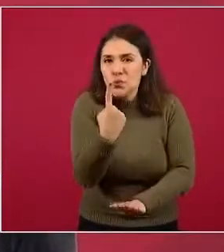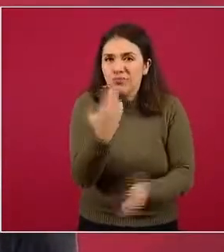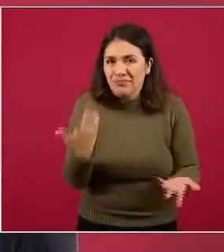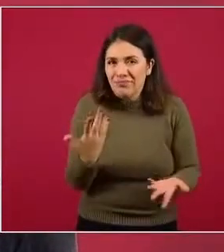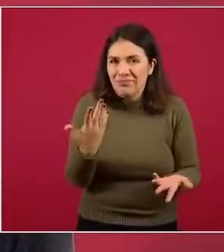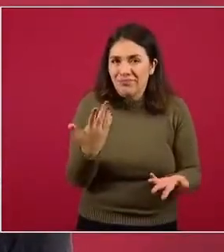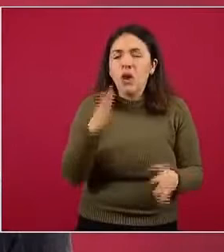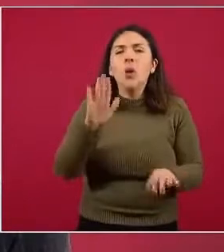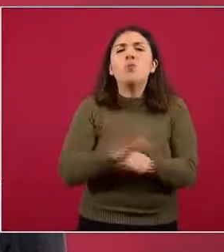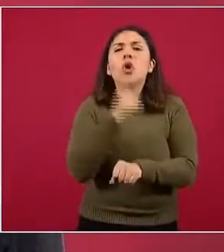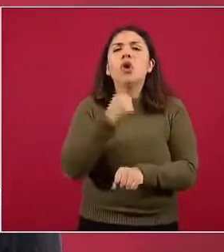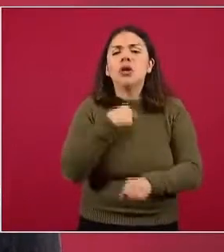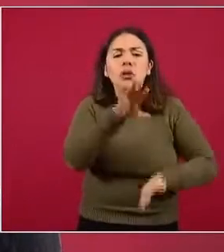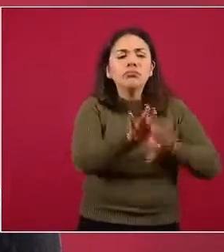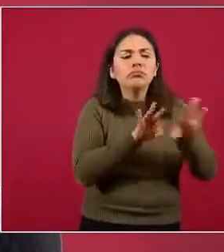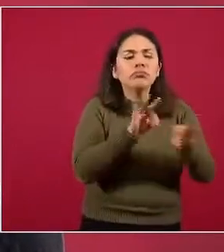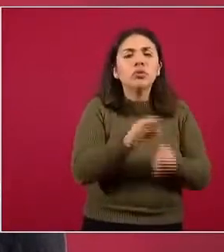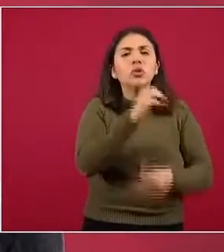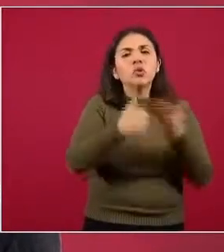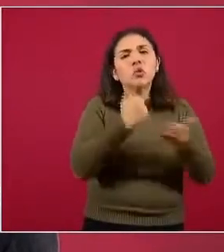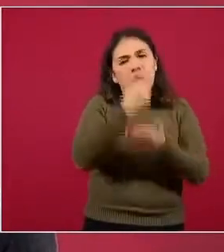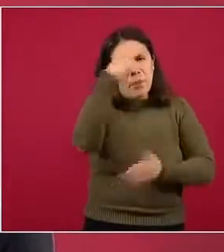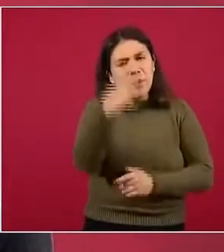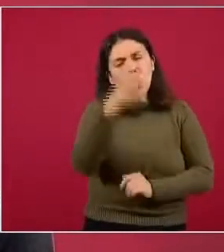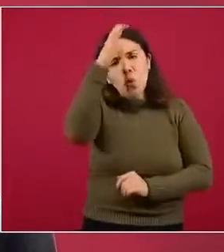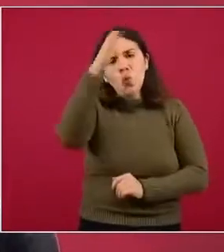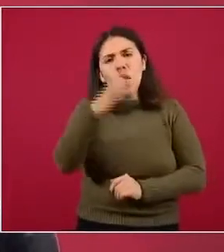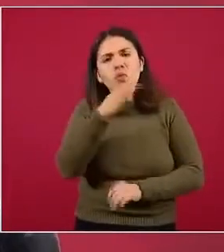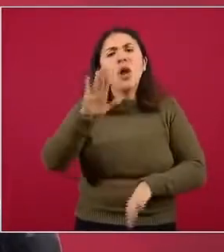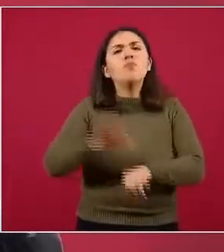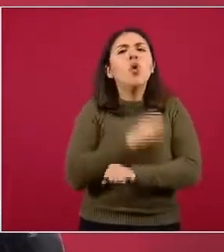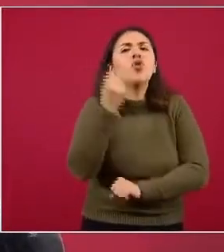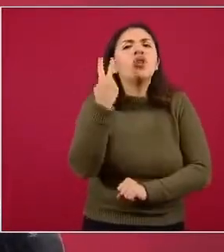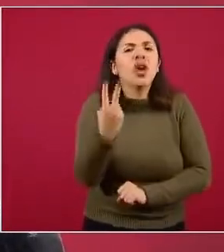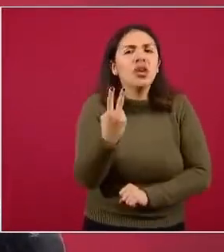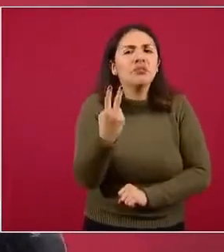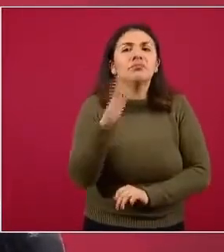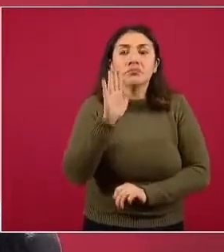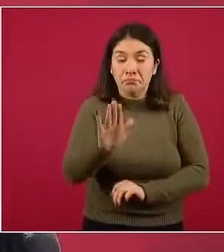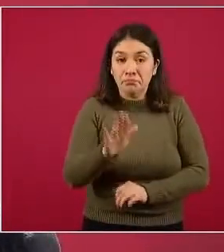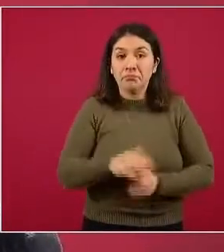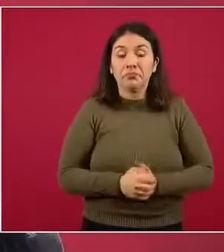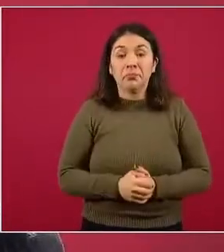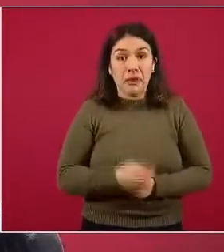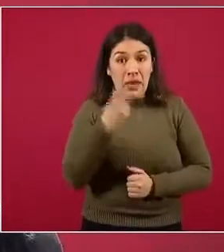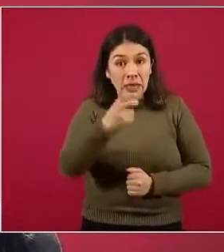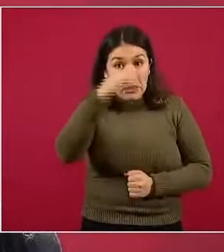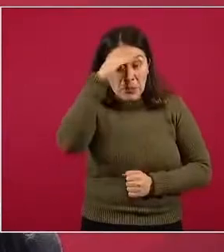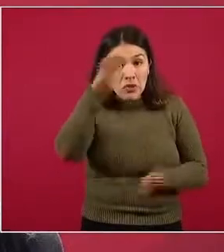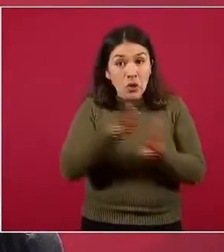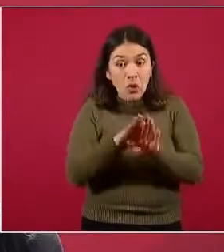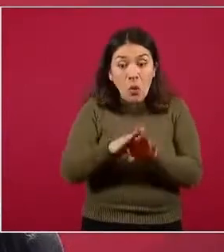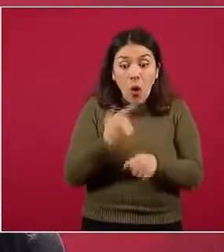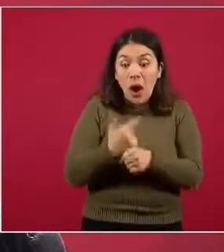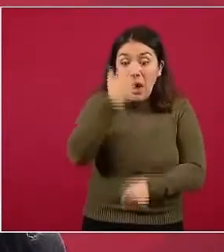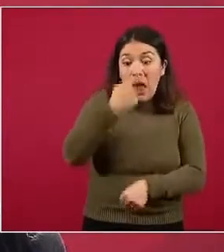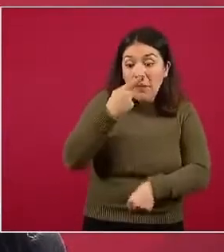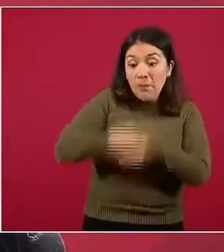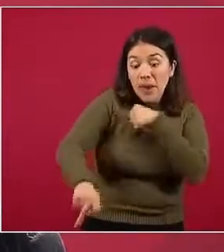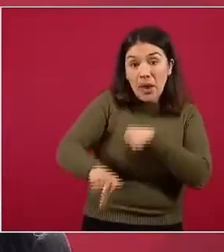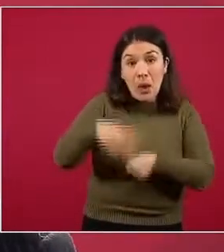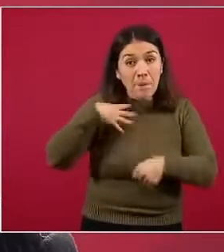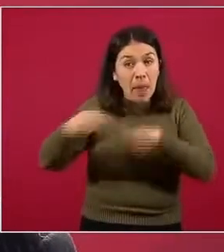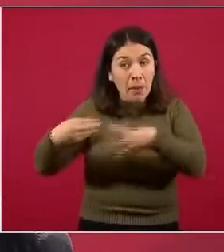¿Por qué haber seleccionado Ciudad de México y Coahuila? Los criterios aquí no son de riesgo epidemiológico